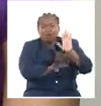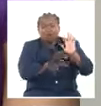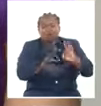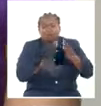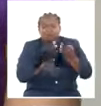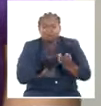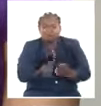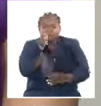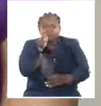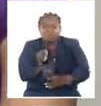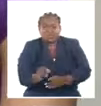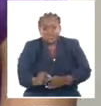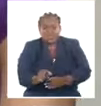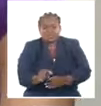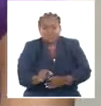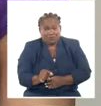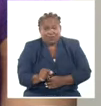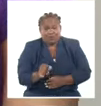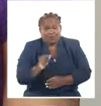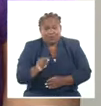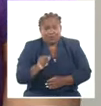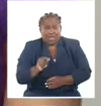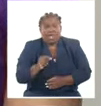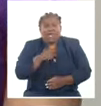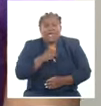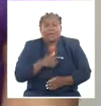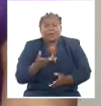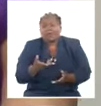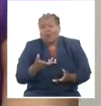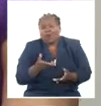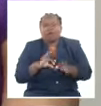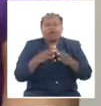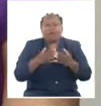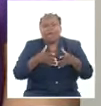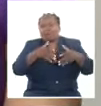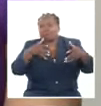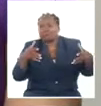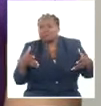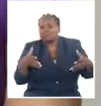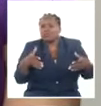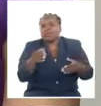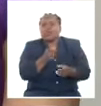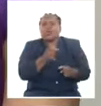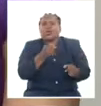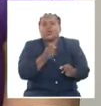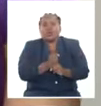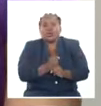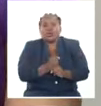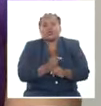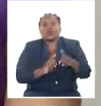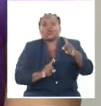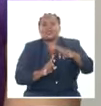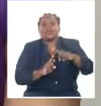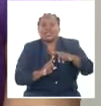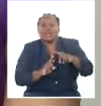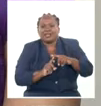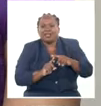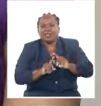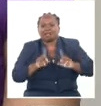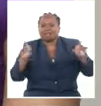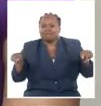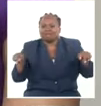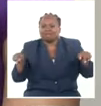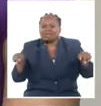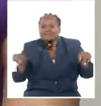las personas comitentes, en los casos de multiparentalidad, a través del uso de técnicas de reproducción asistida,